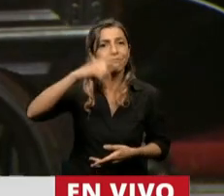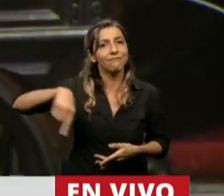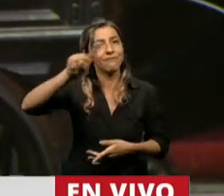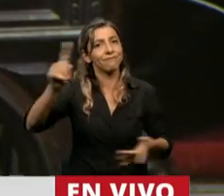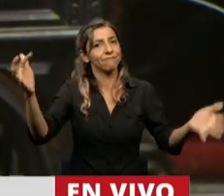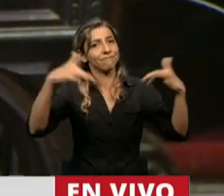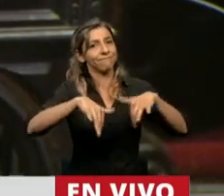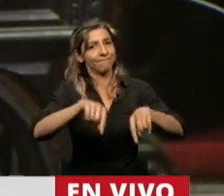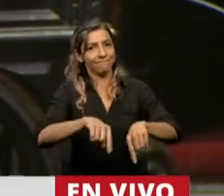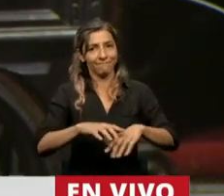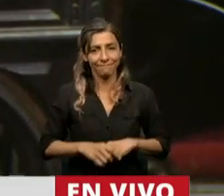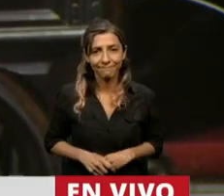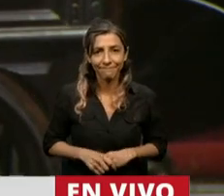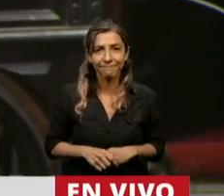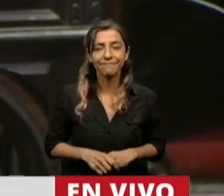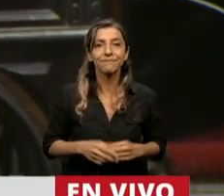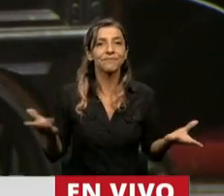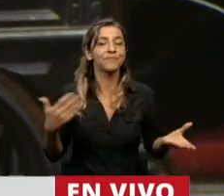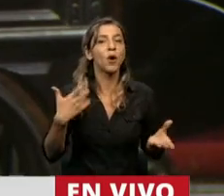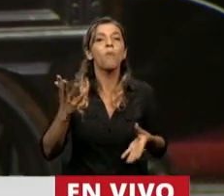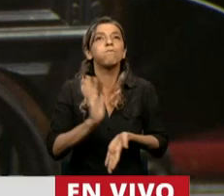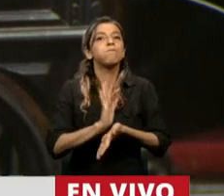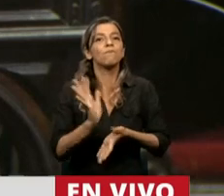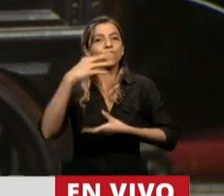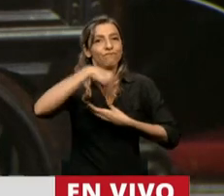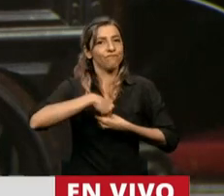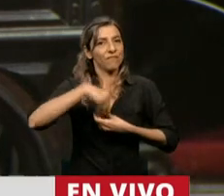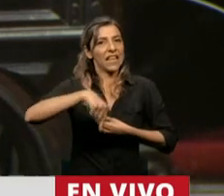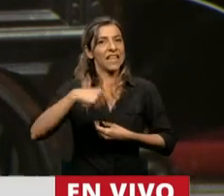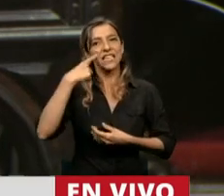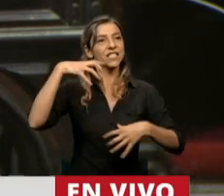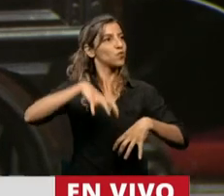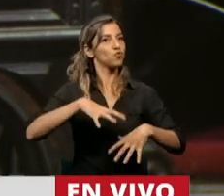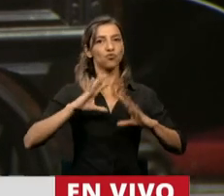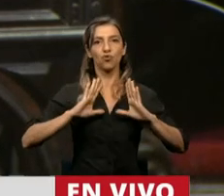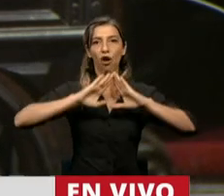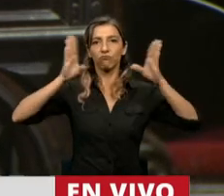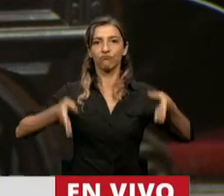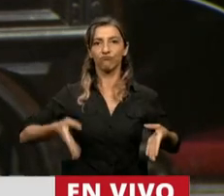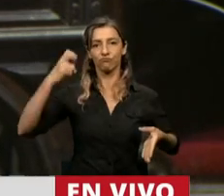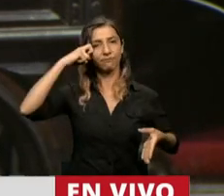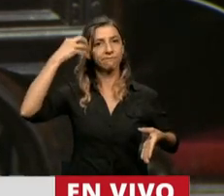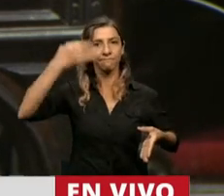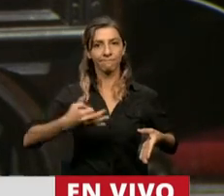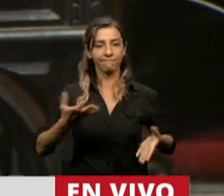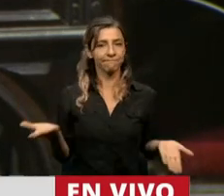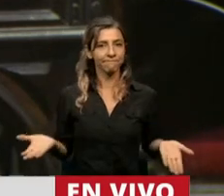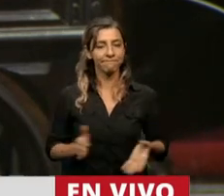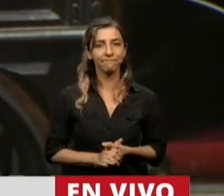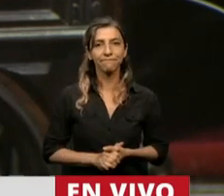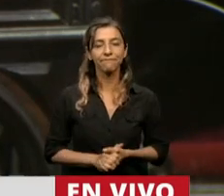siendo parte de estas instituciones, de esta institución, de estos espacios. Hacía